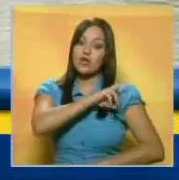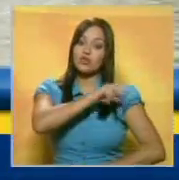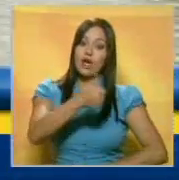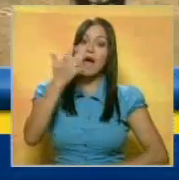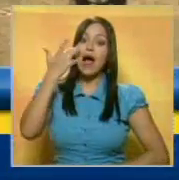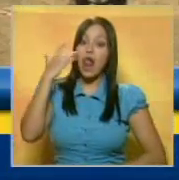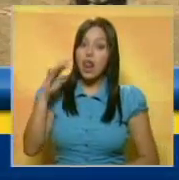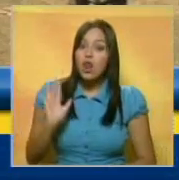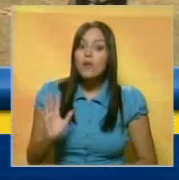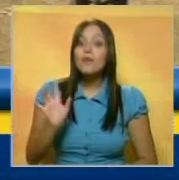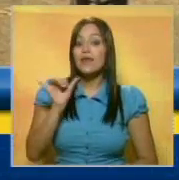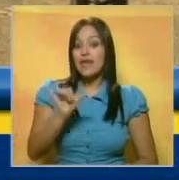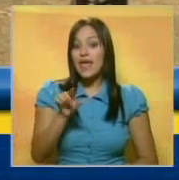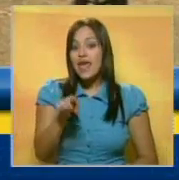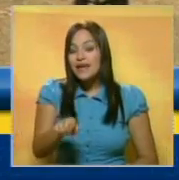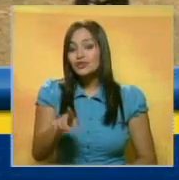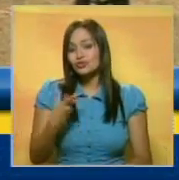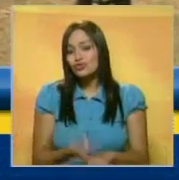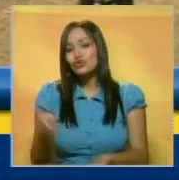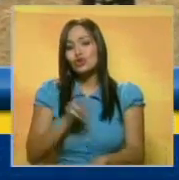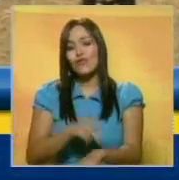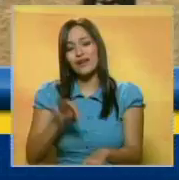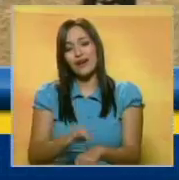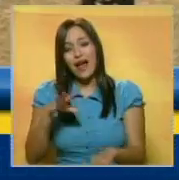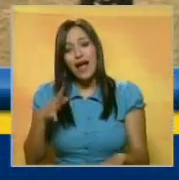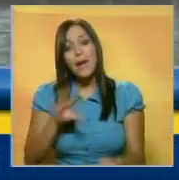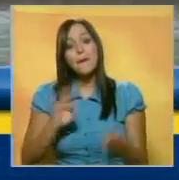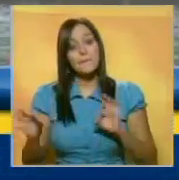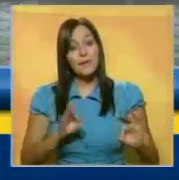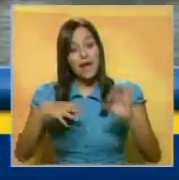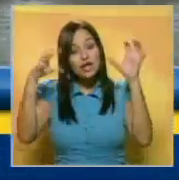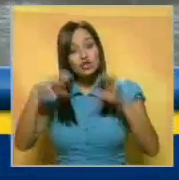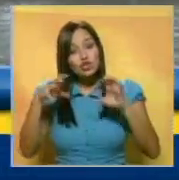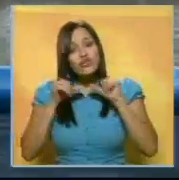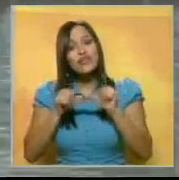probable que la situación se agrave ya que se prevé que las lluvias continúen